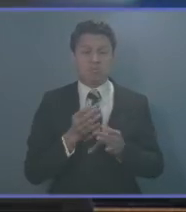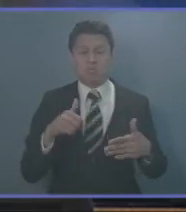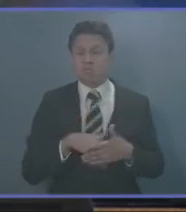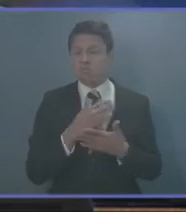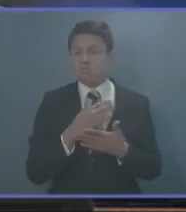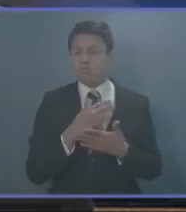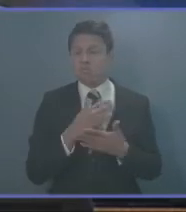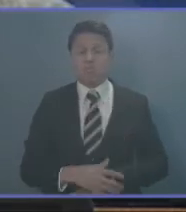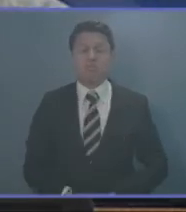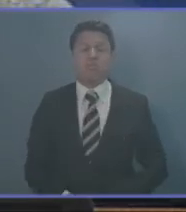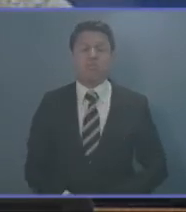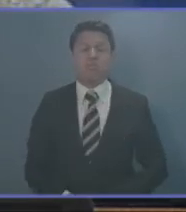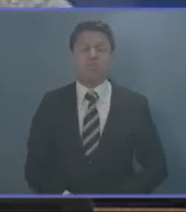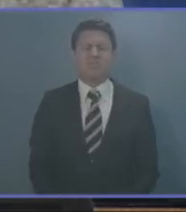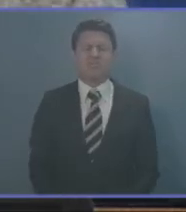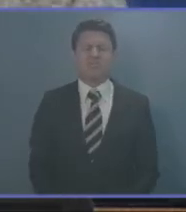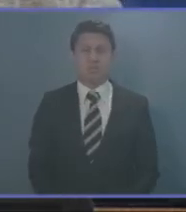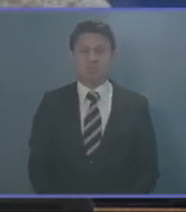Municipal.